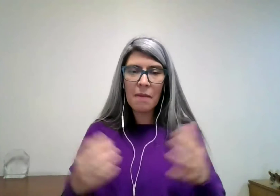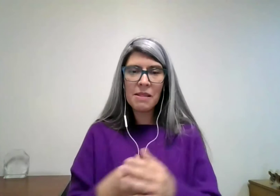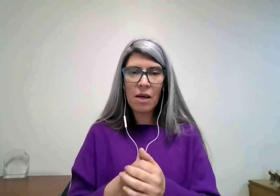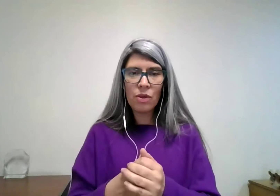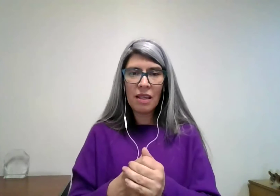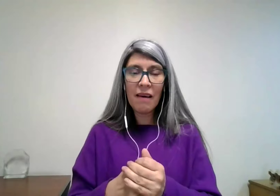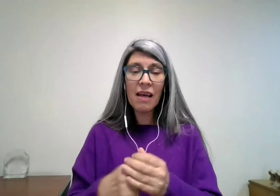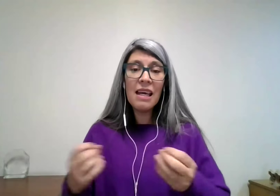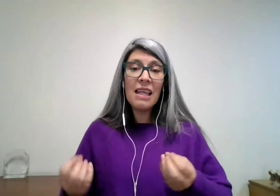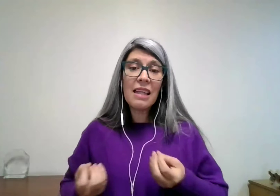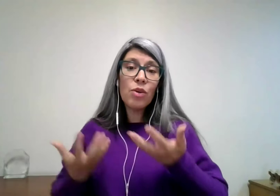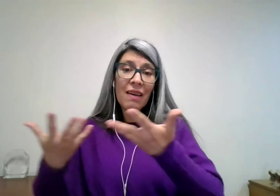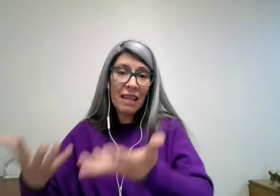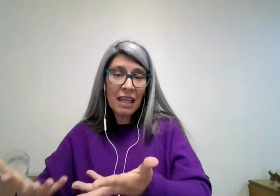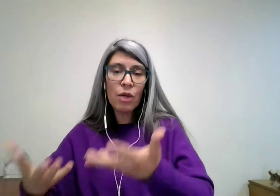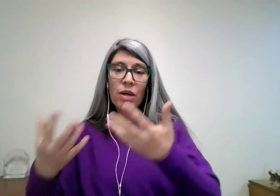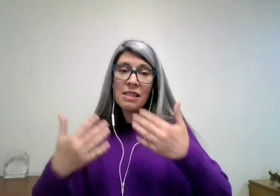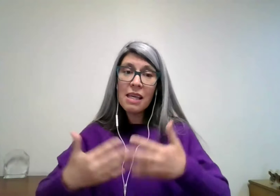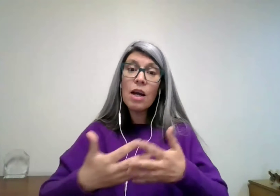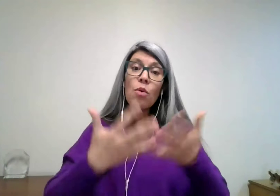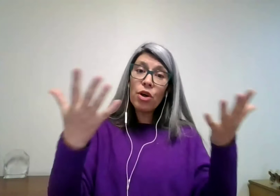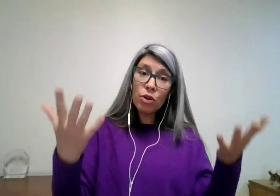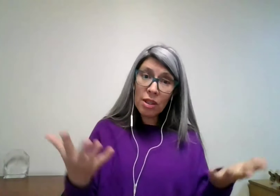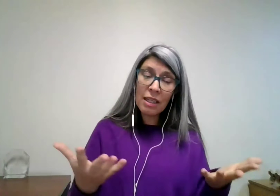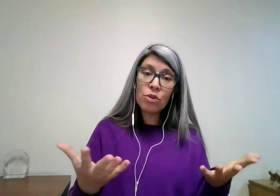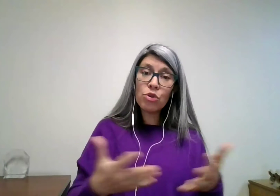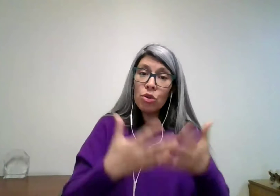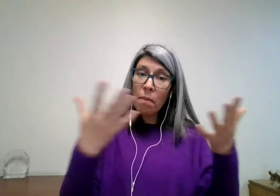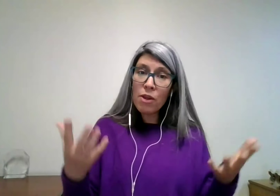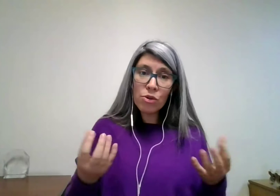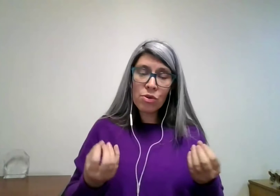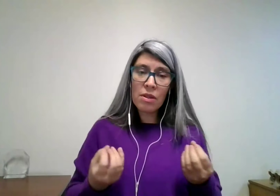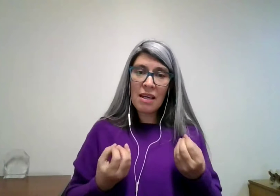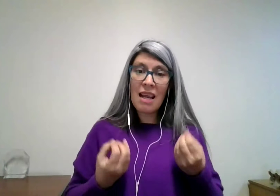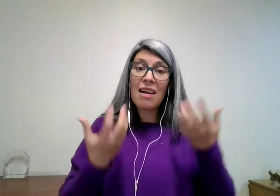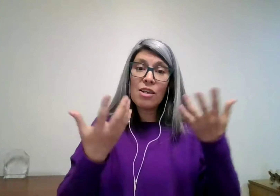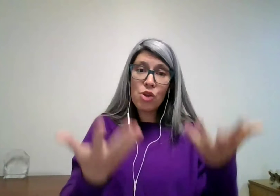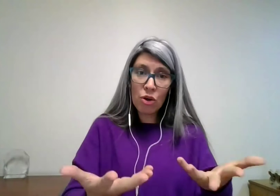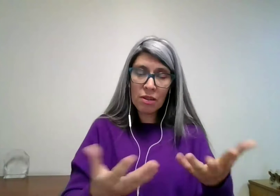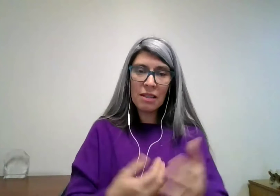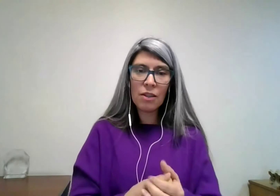general, discapacidad auditiva, tanto a través de la lengua de señas como de estos otros medios de